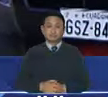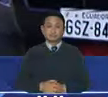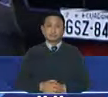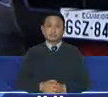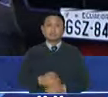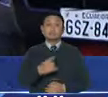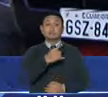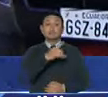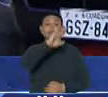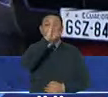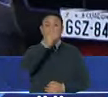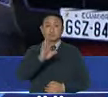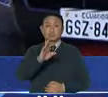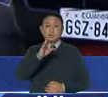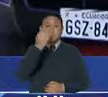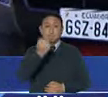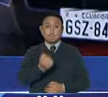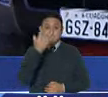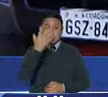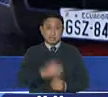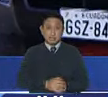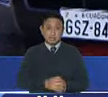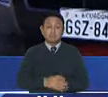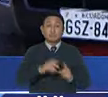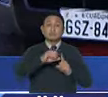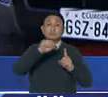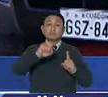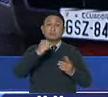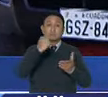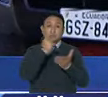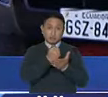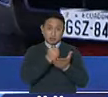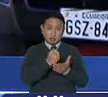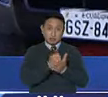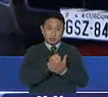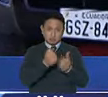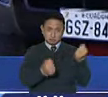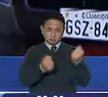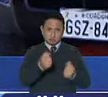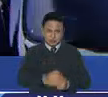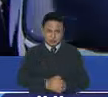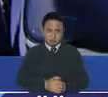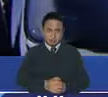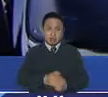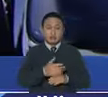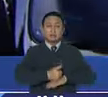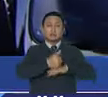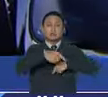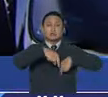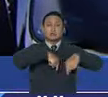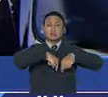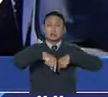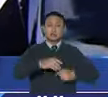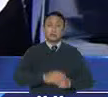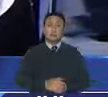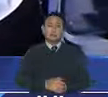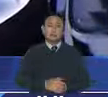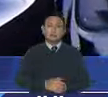Esta camioneta es blanca. Para el sistema de matriculación de vehículos de la Autoridad de Tránsito Local.